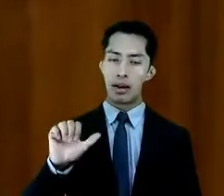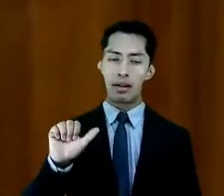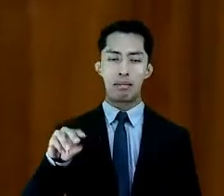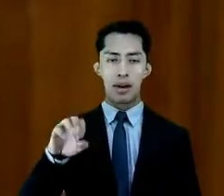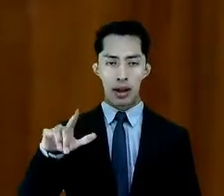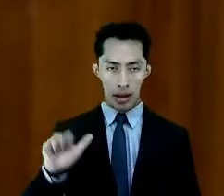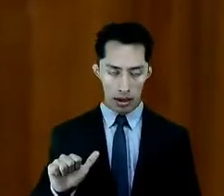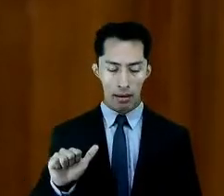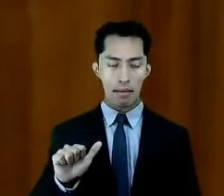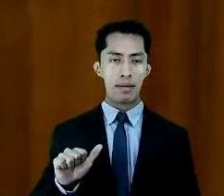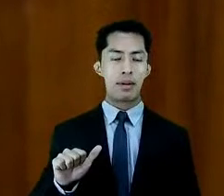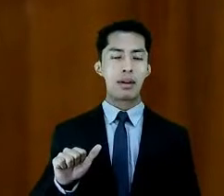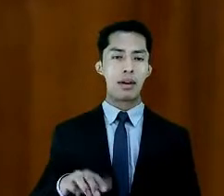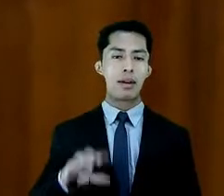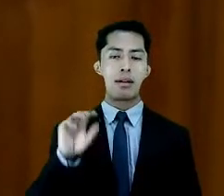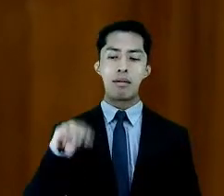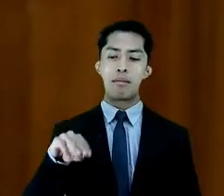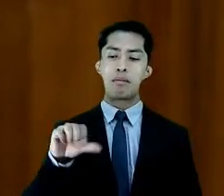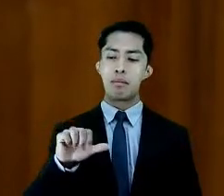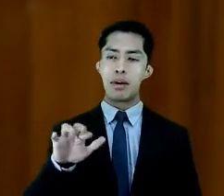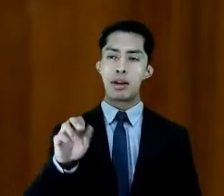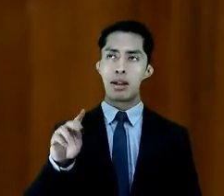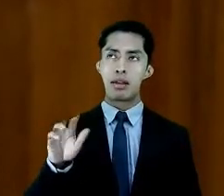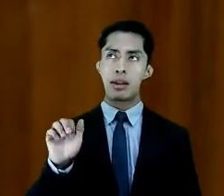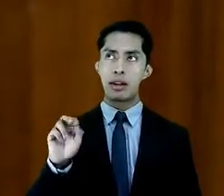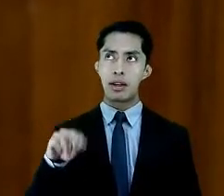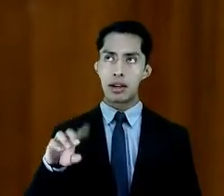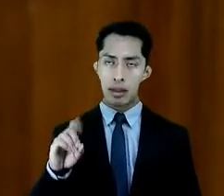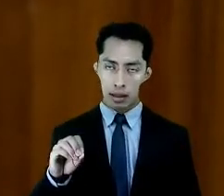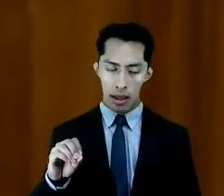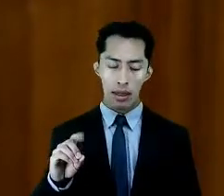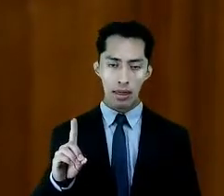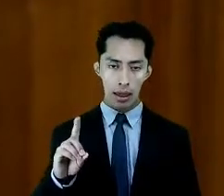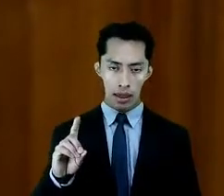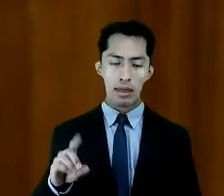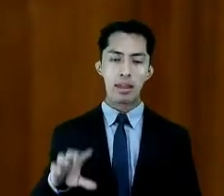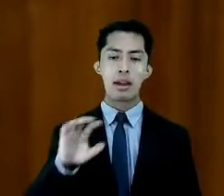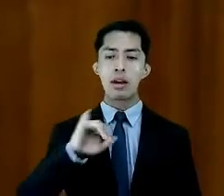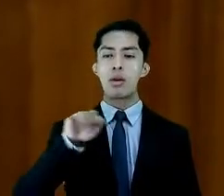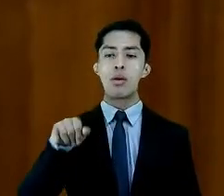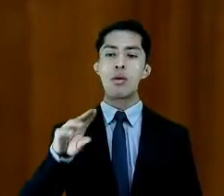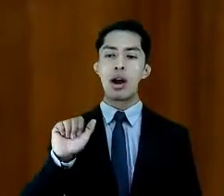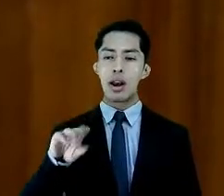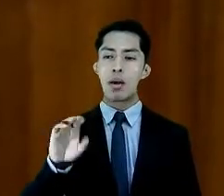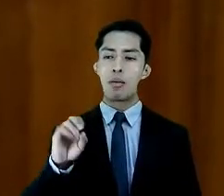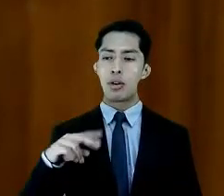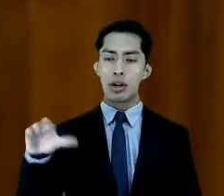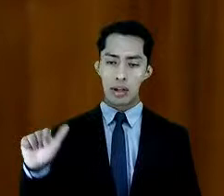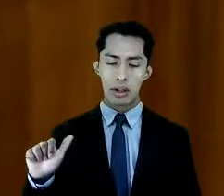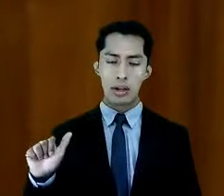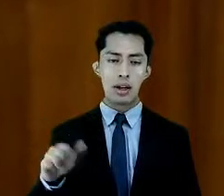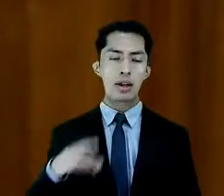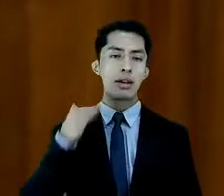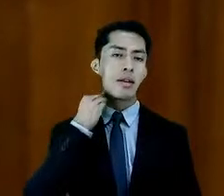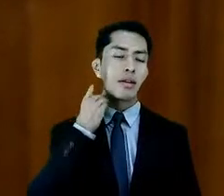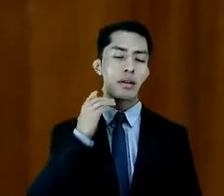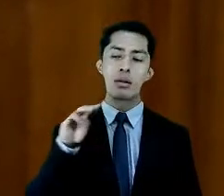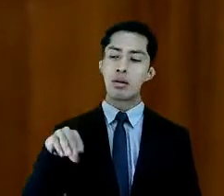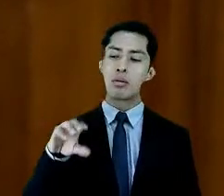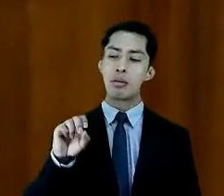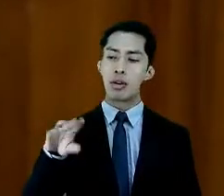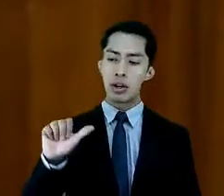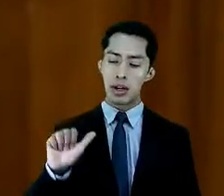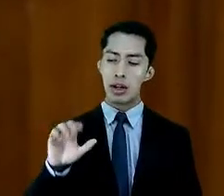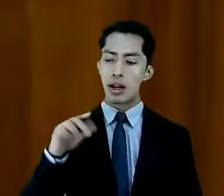Bastón, diputada María Trinidad Franco Arpero, diputada Juana Bonilla Jaime, diputada Mónica